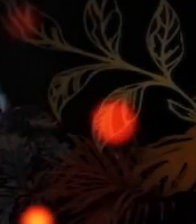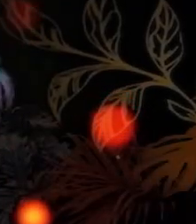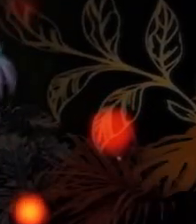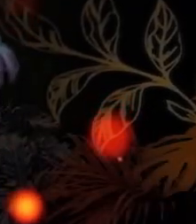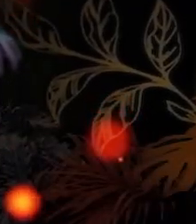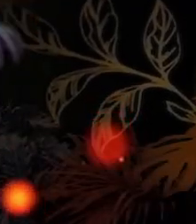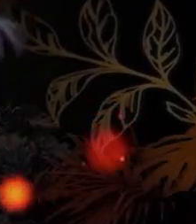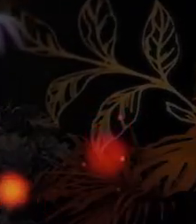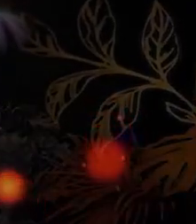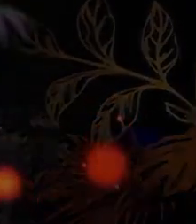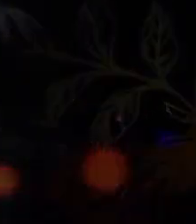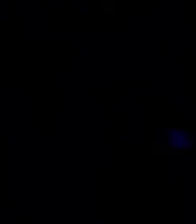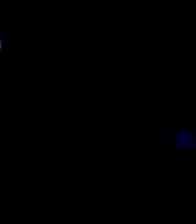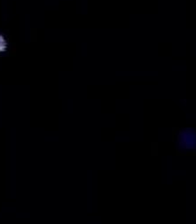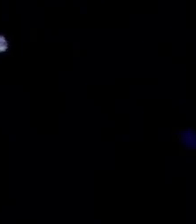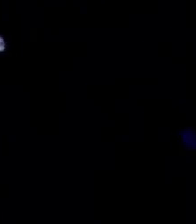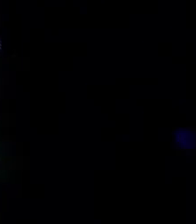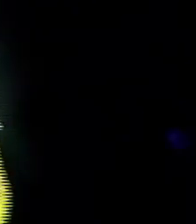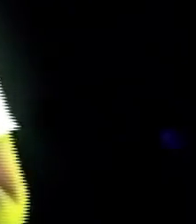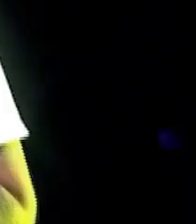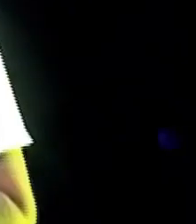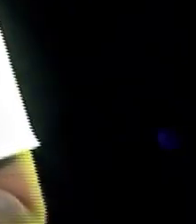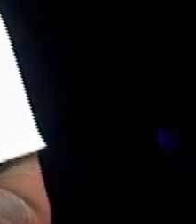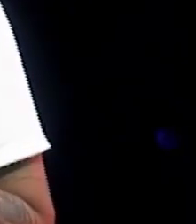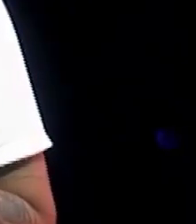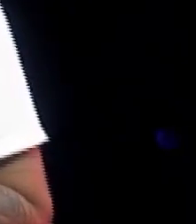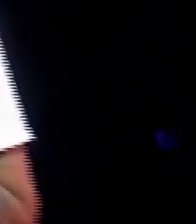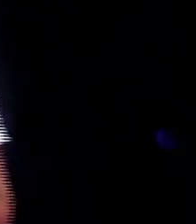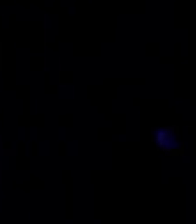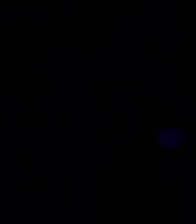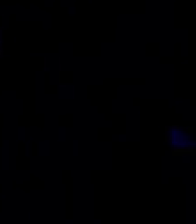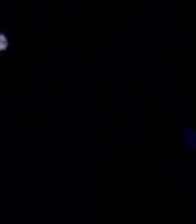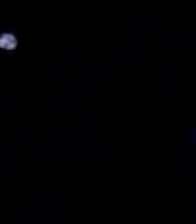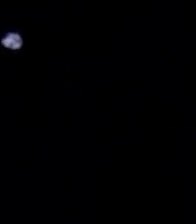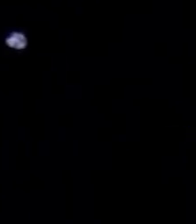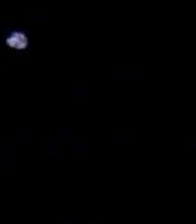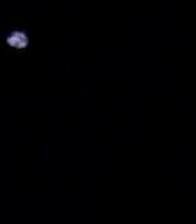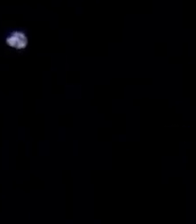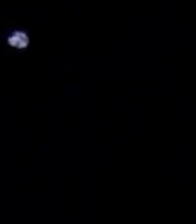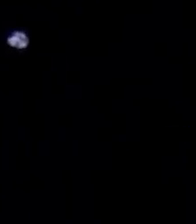Mi nombre es Ajax Chavarría Sabater y soy del Roble de Punta Arenas. El tema que voy a